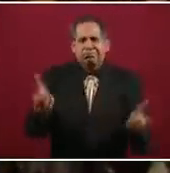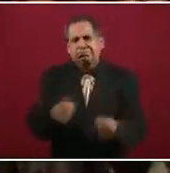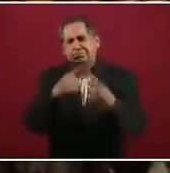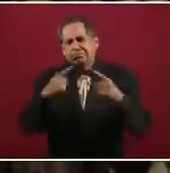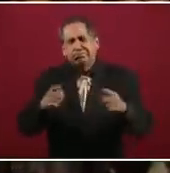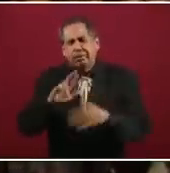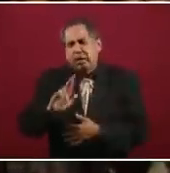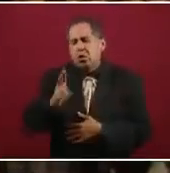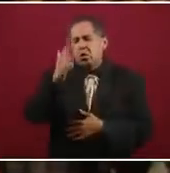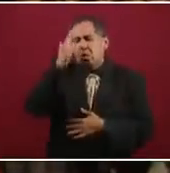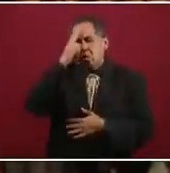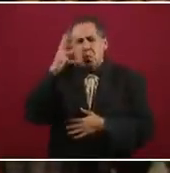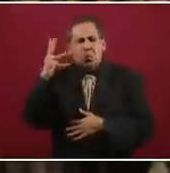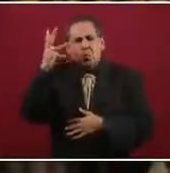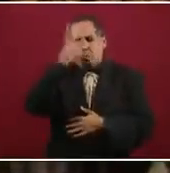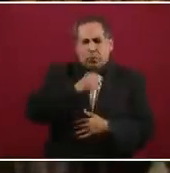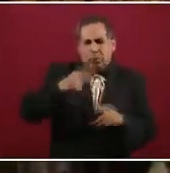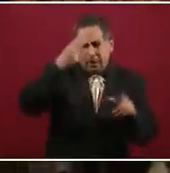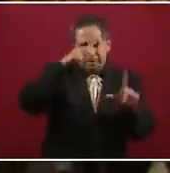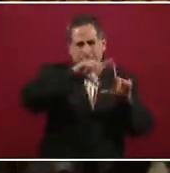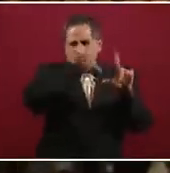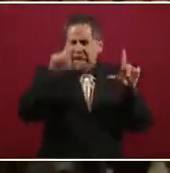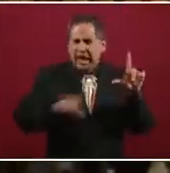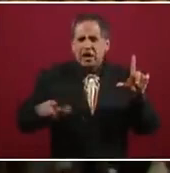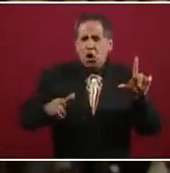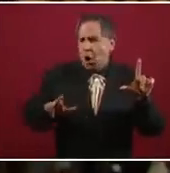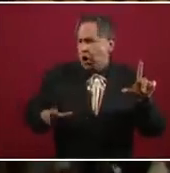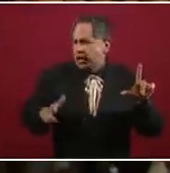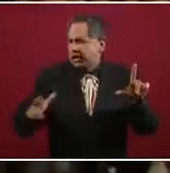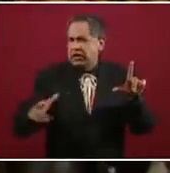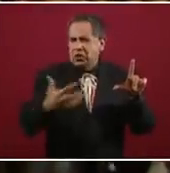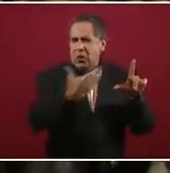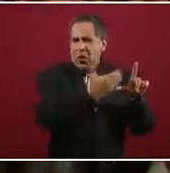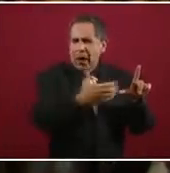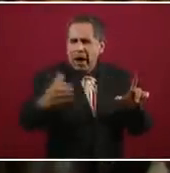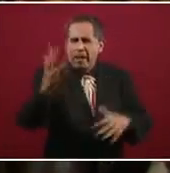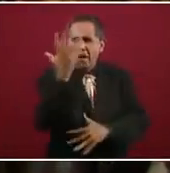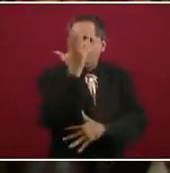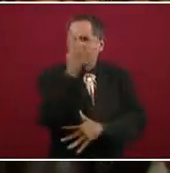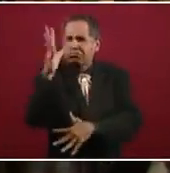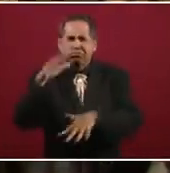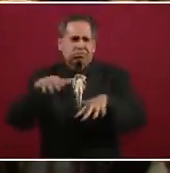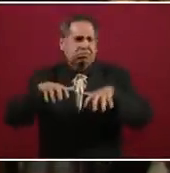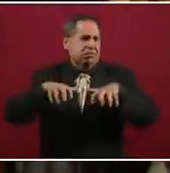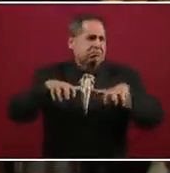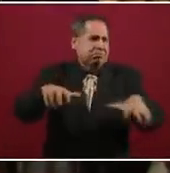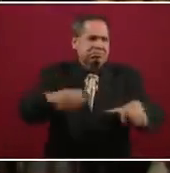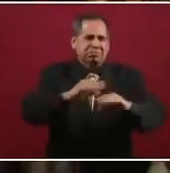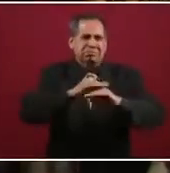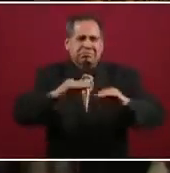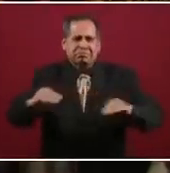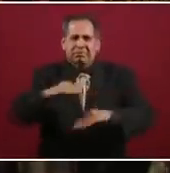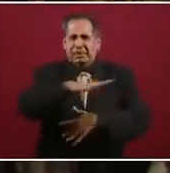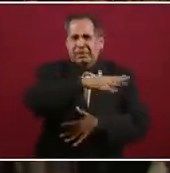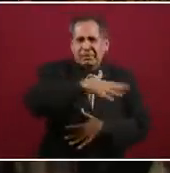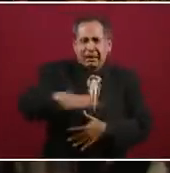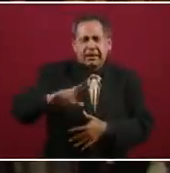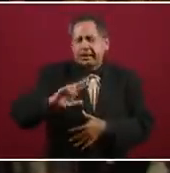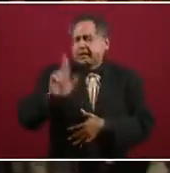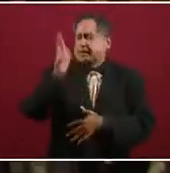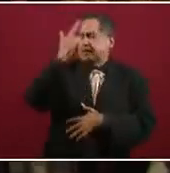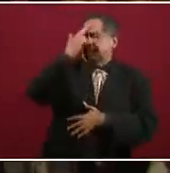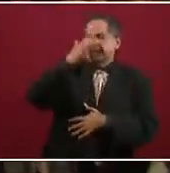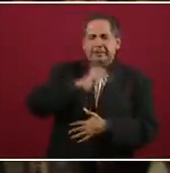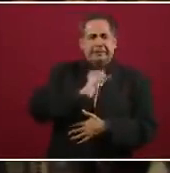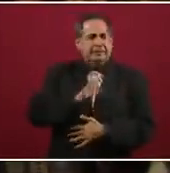nos recuerdan el paisaje de México, los ríos, los valles, los desiertos, las montañas, la costa. Yo creo que nos han hecho sentir un